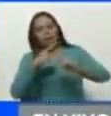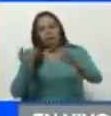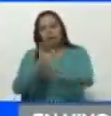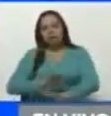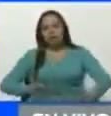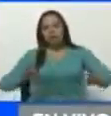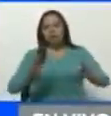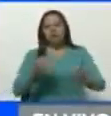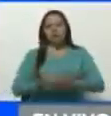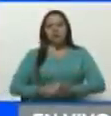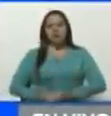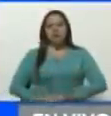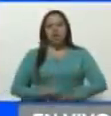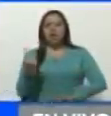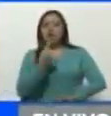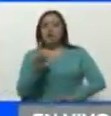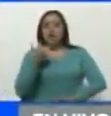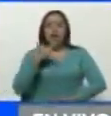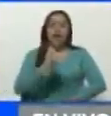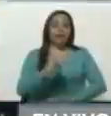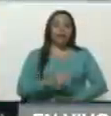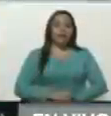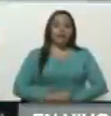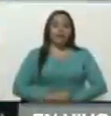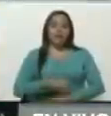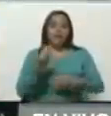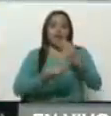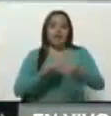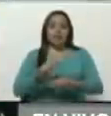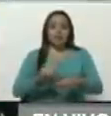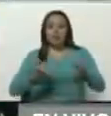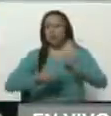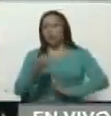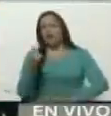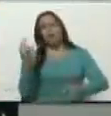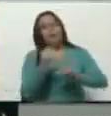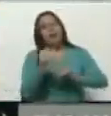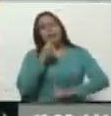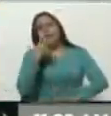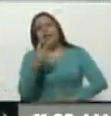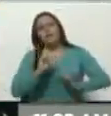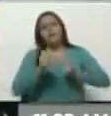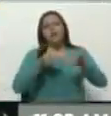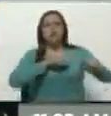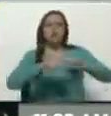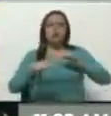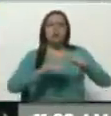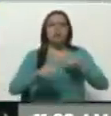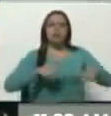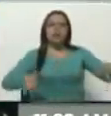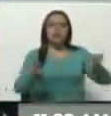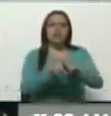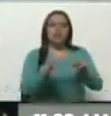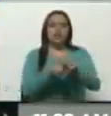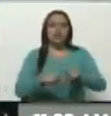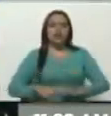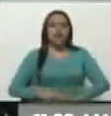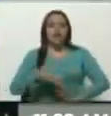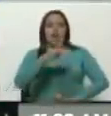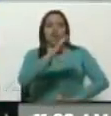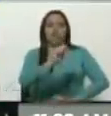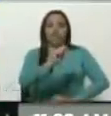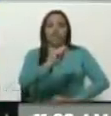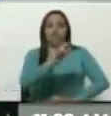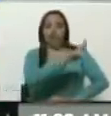únicamente extremando la belleza de la prédica a través de un movimiento estético llamado el barroco, que